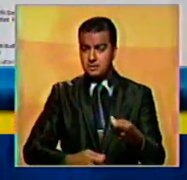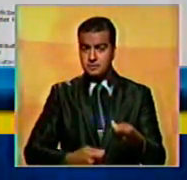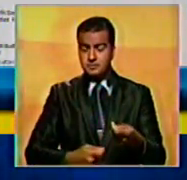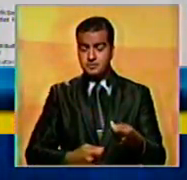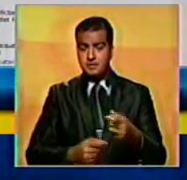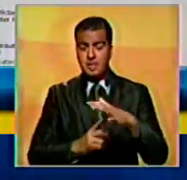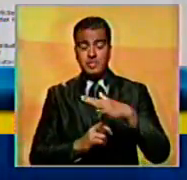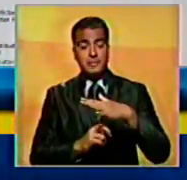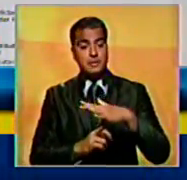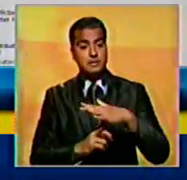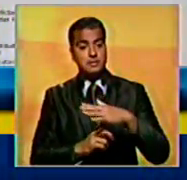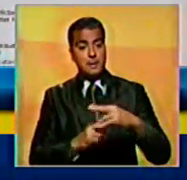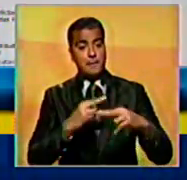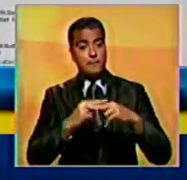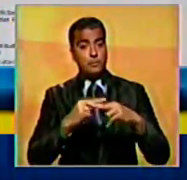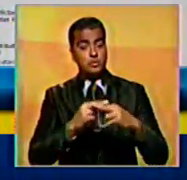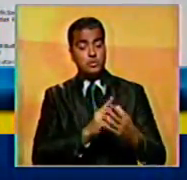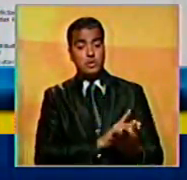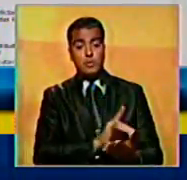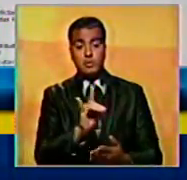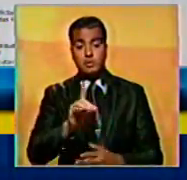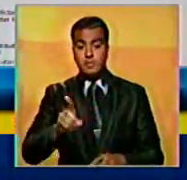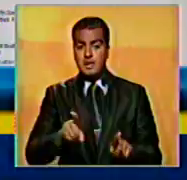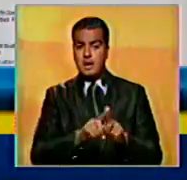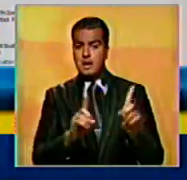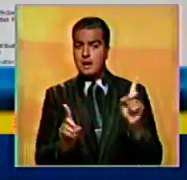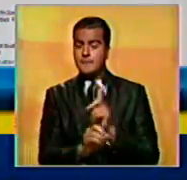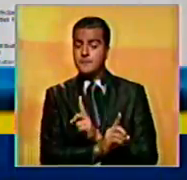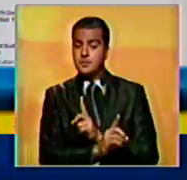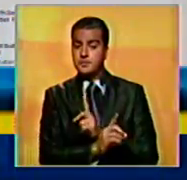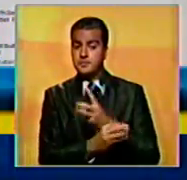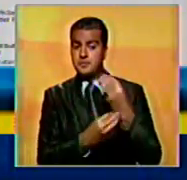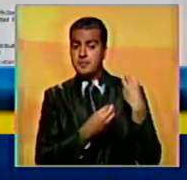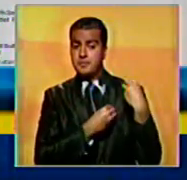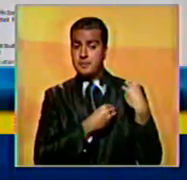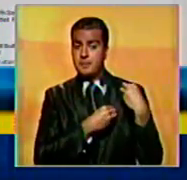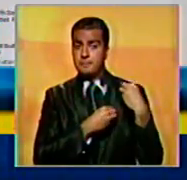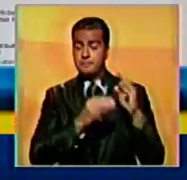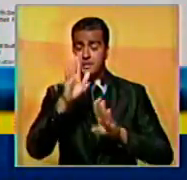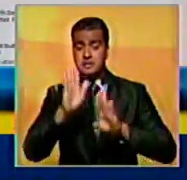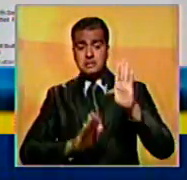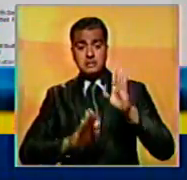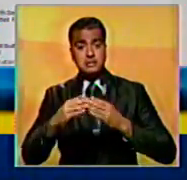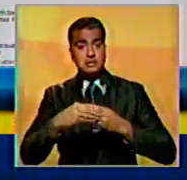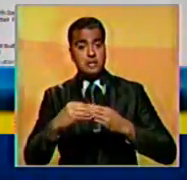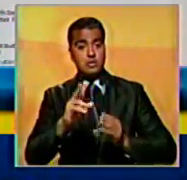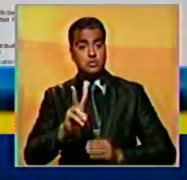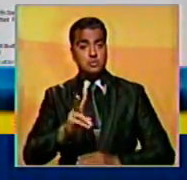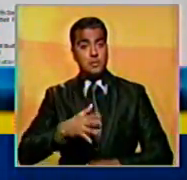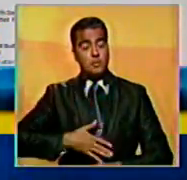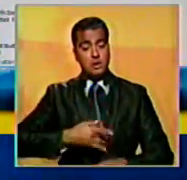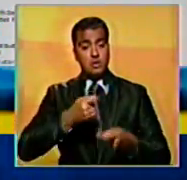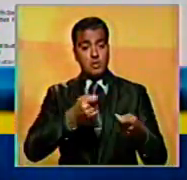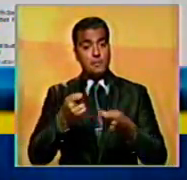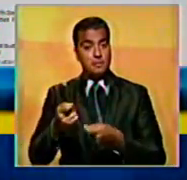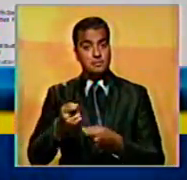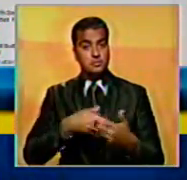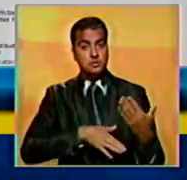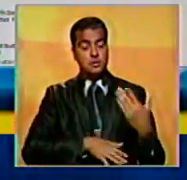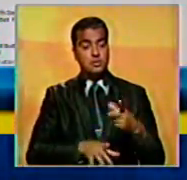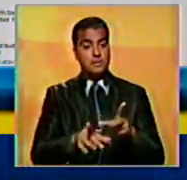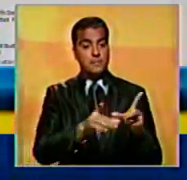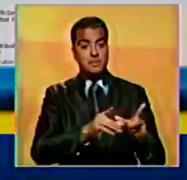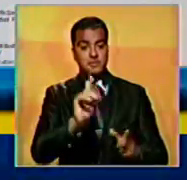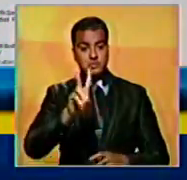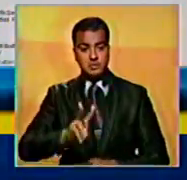terminales puertos y aeropuertos al tipo de cambio de referencia del cicat 2 y podrán hacer compras a su salida del territorio